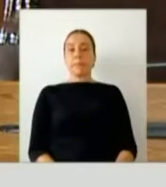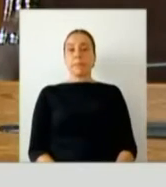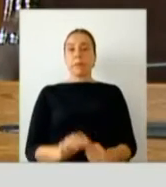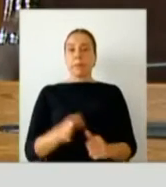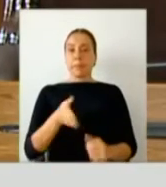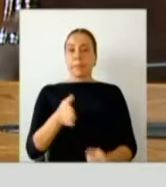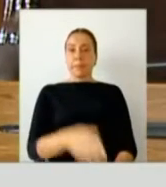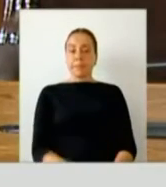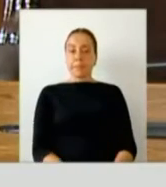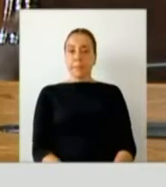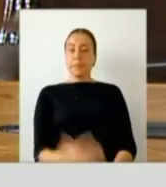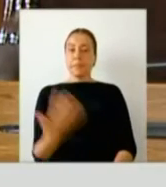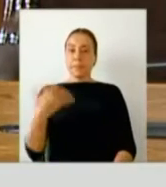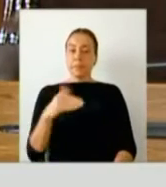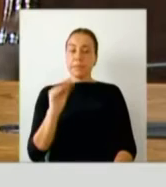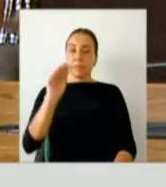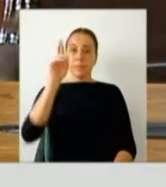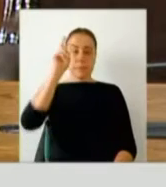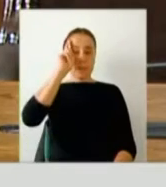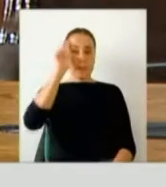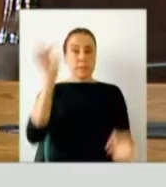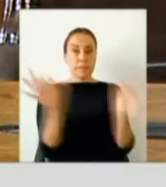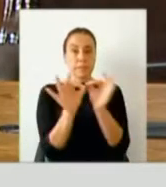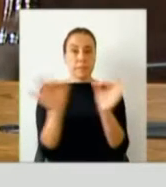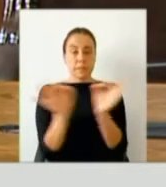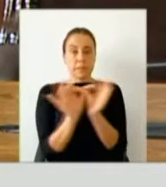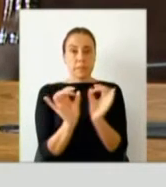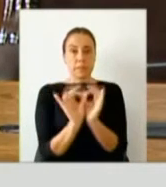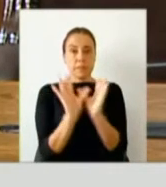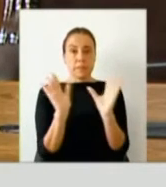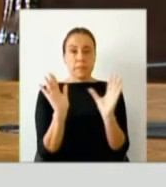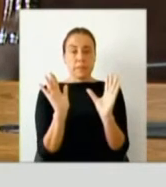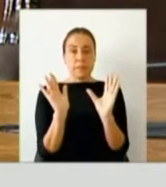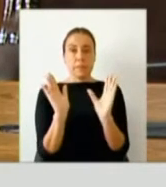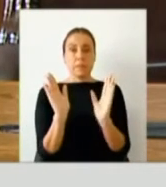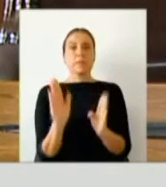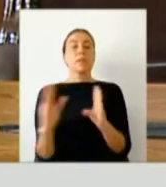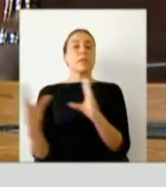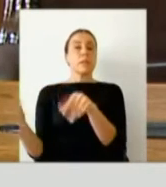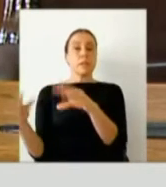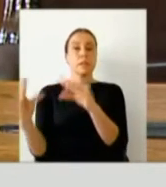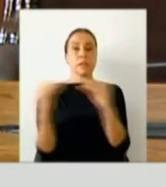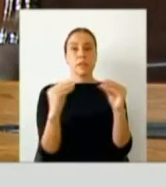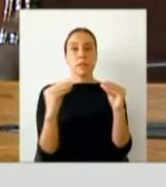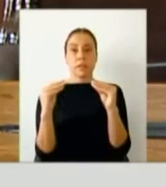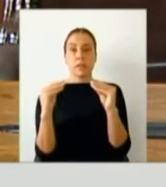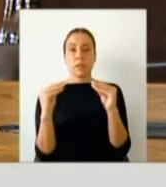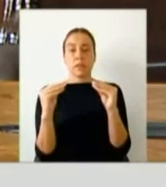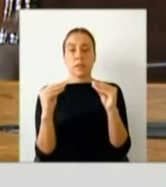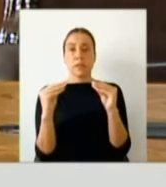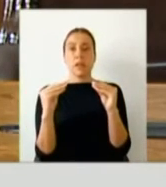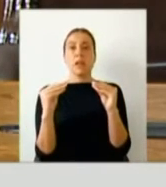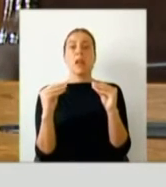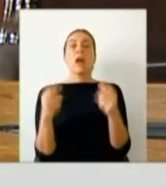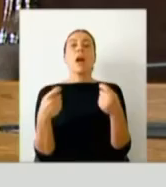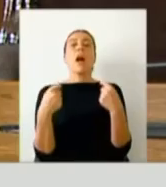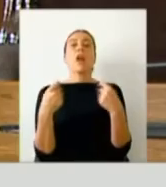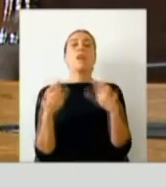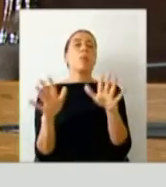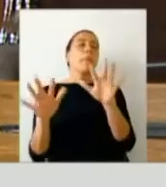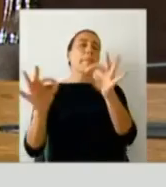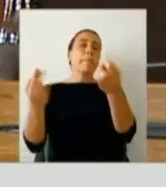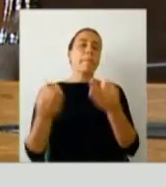la indicación que creaba un fondo de estabilización Media y emergencia banco. Energética no logró los votos necesarios. El diputado de RN, Andrés